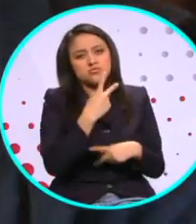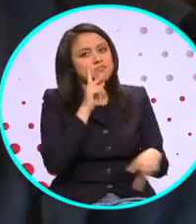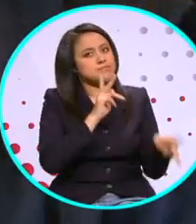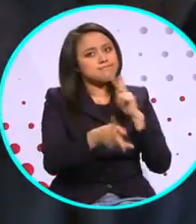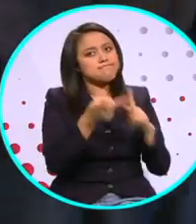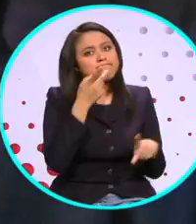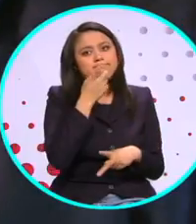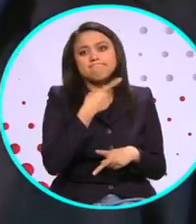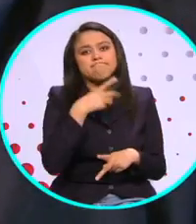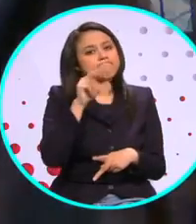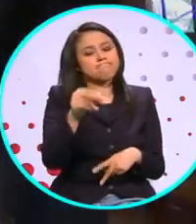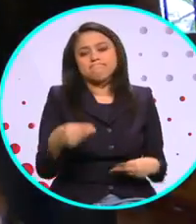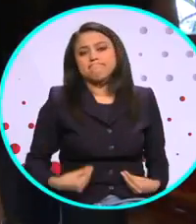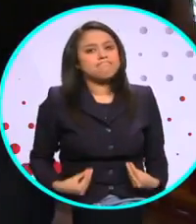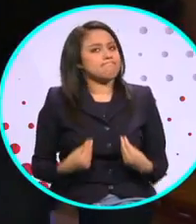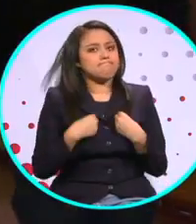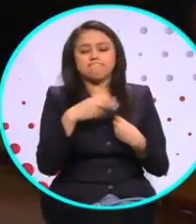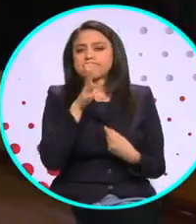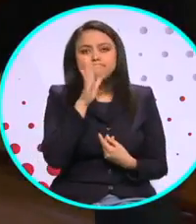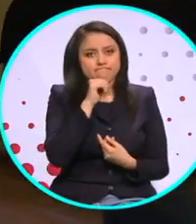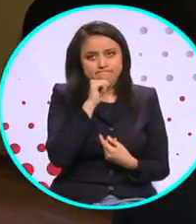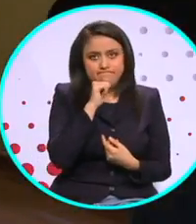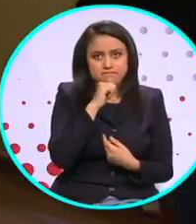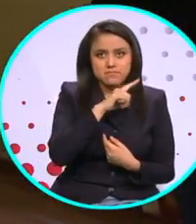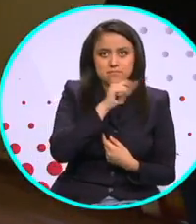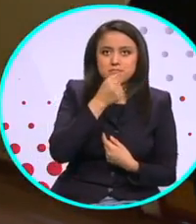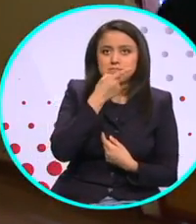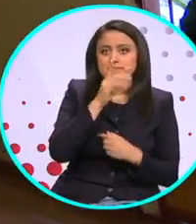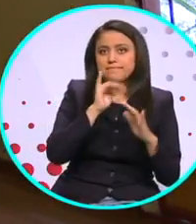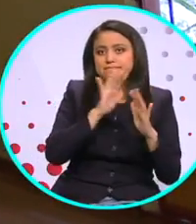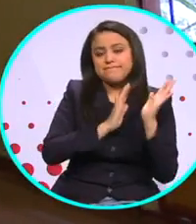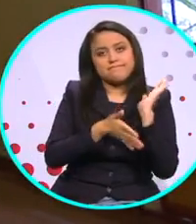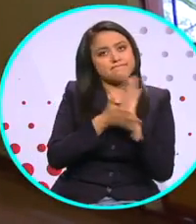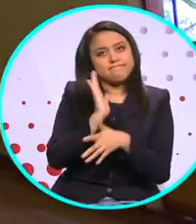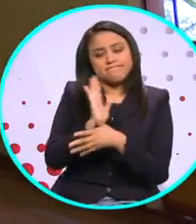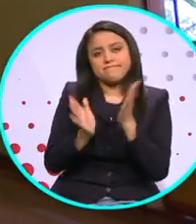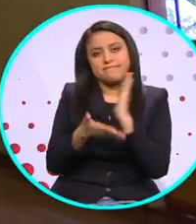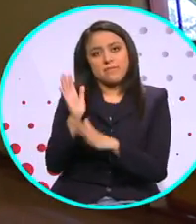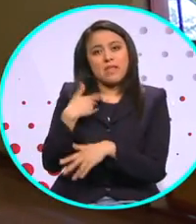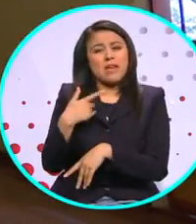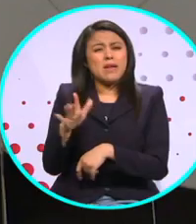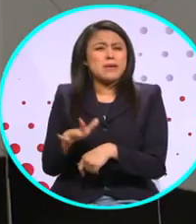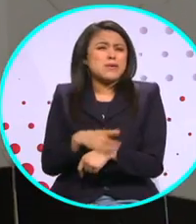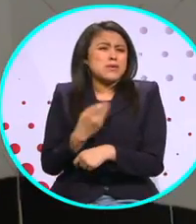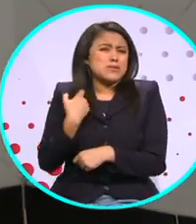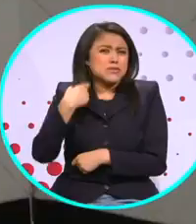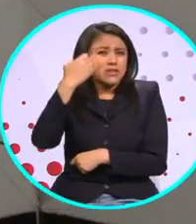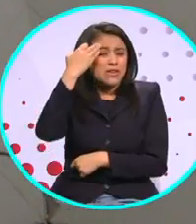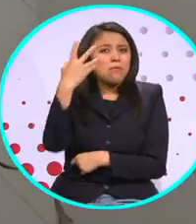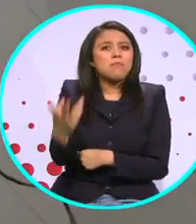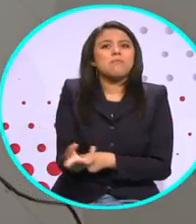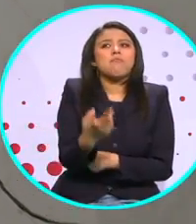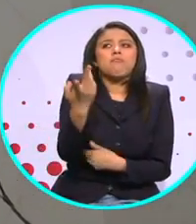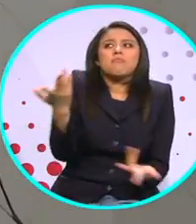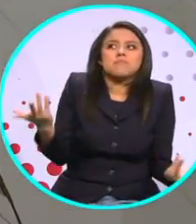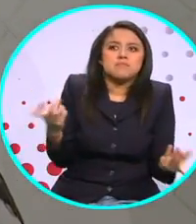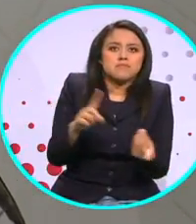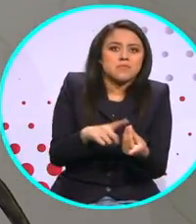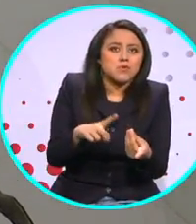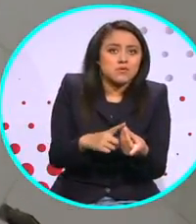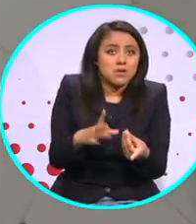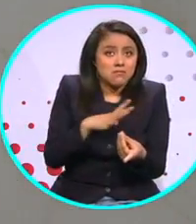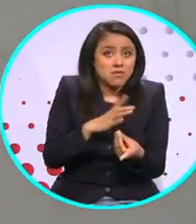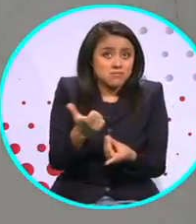dijeron que esto ya no es habitable. A la vez que se despiden del lugar donde pasaron gran parte de sus días, se preguntan si mantendrán una